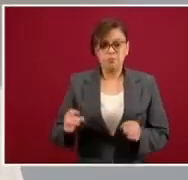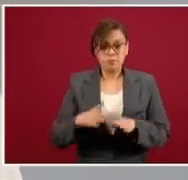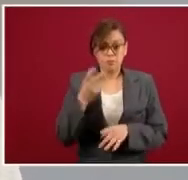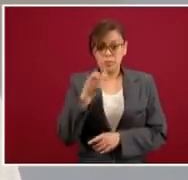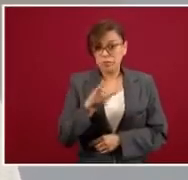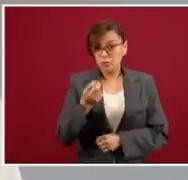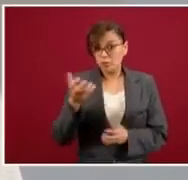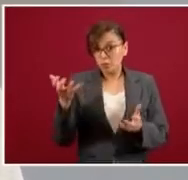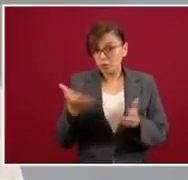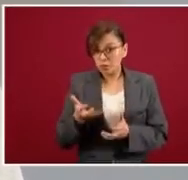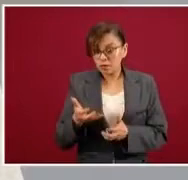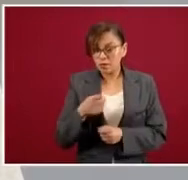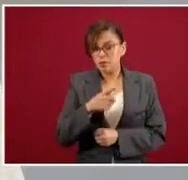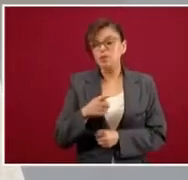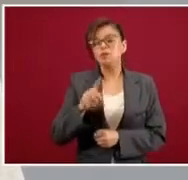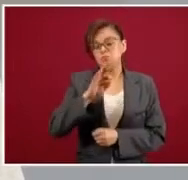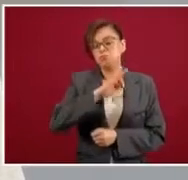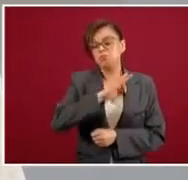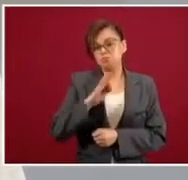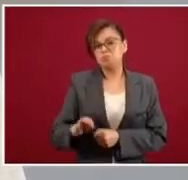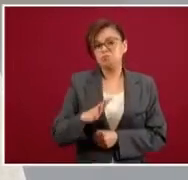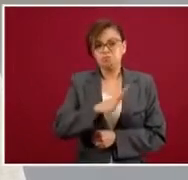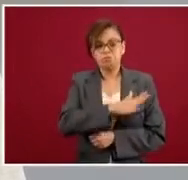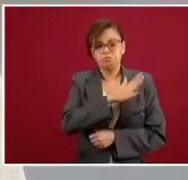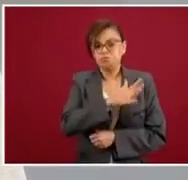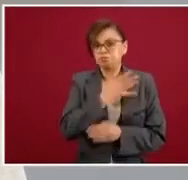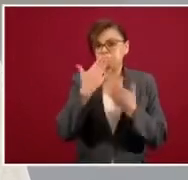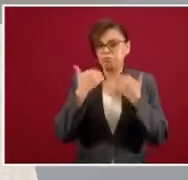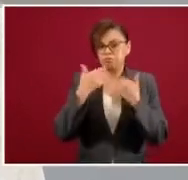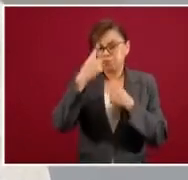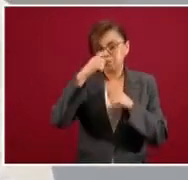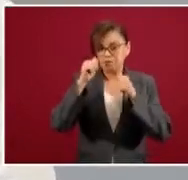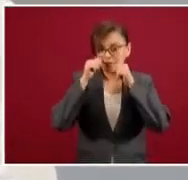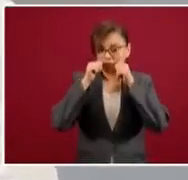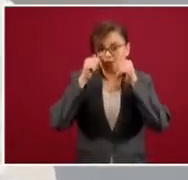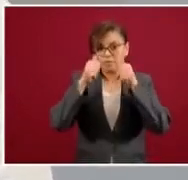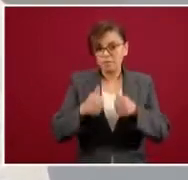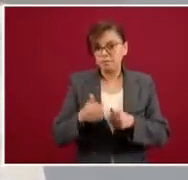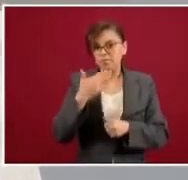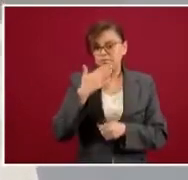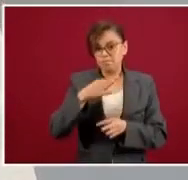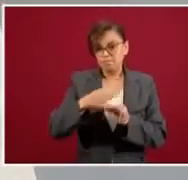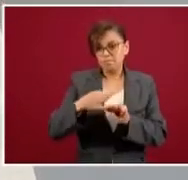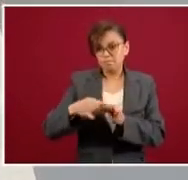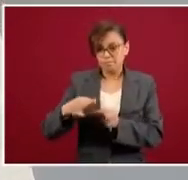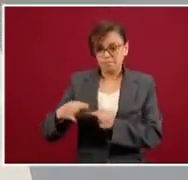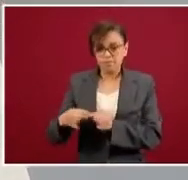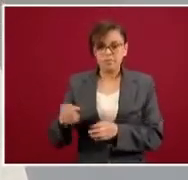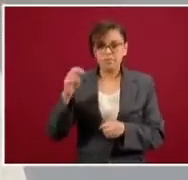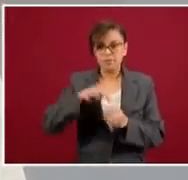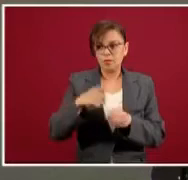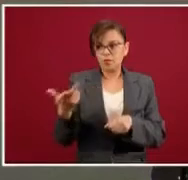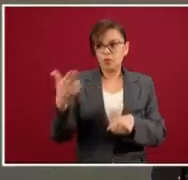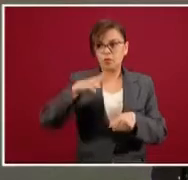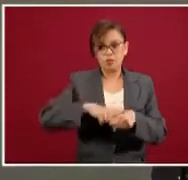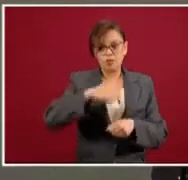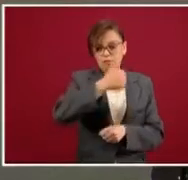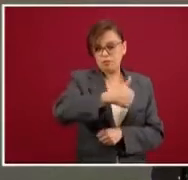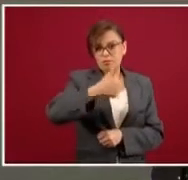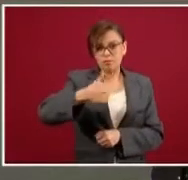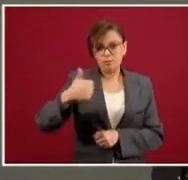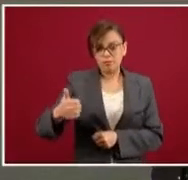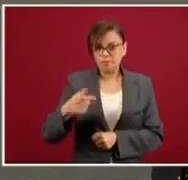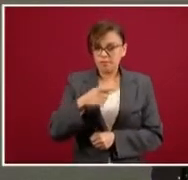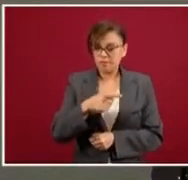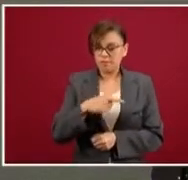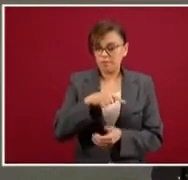de calidad de la atención que es atribuible a la operación que exista en el hospital determinado. Y aquí lo que